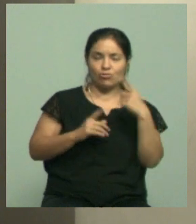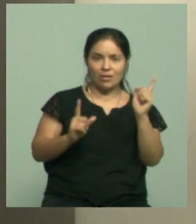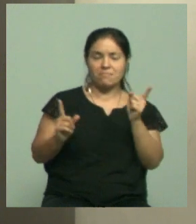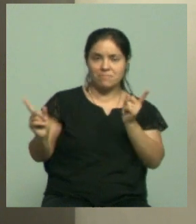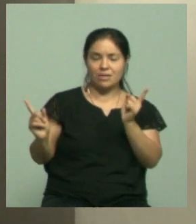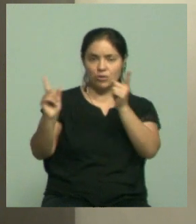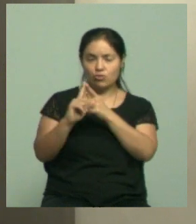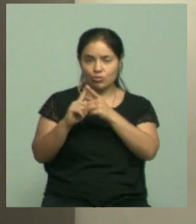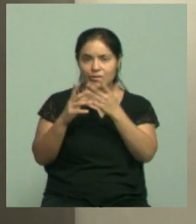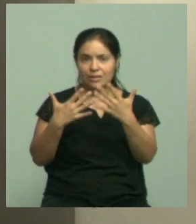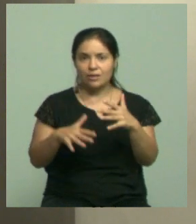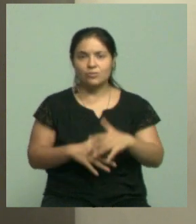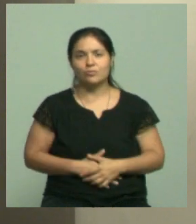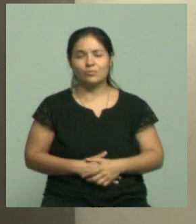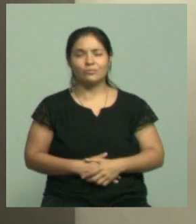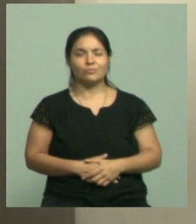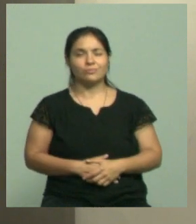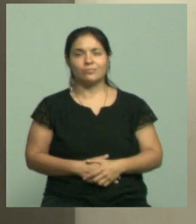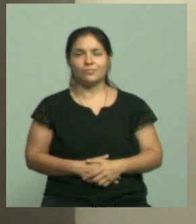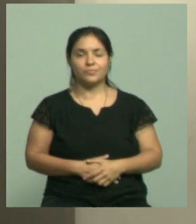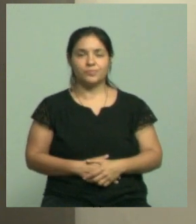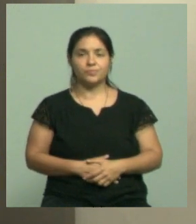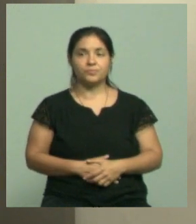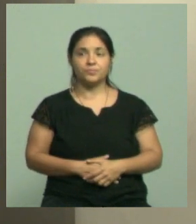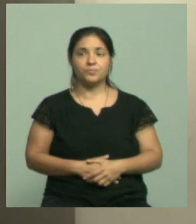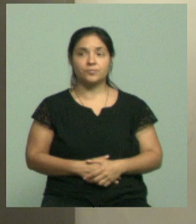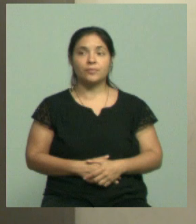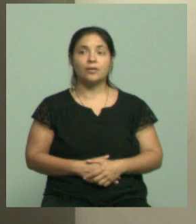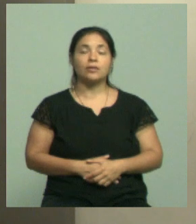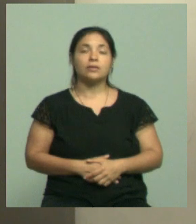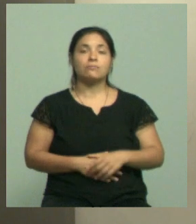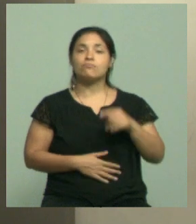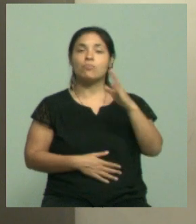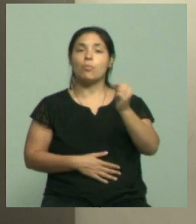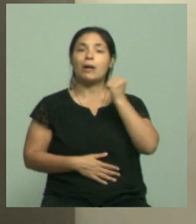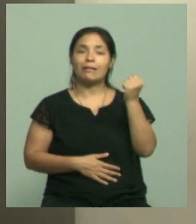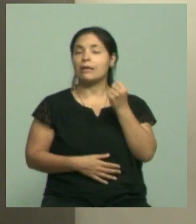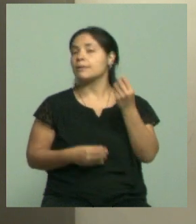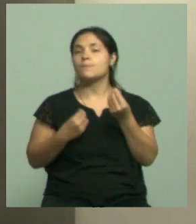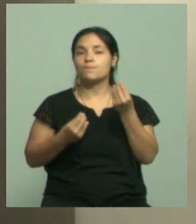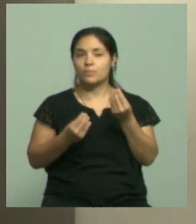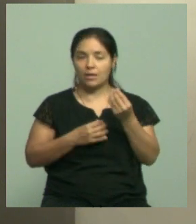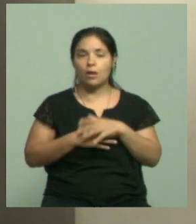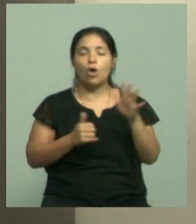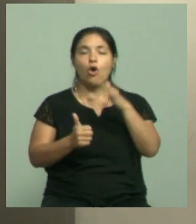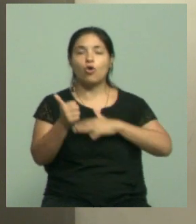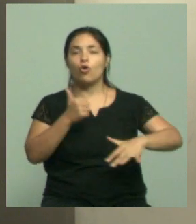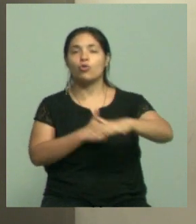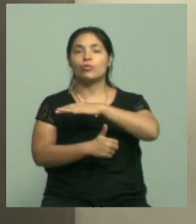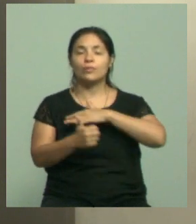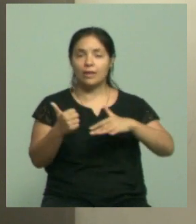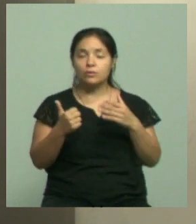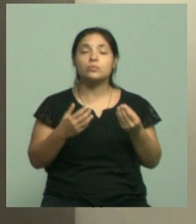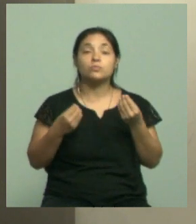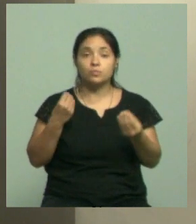coyuntura, estructura y presidentes, ¿no? Entonces, yo creo que lo que hay que entender es en este sentido, en un contexto en donde